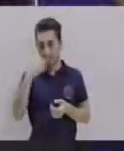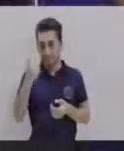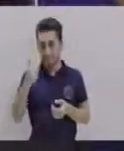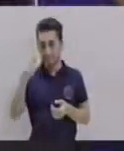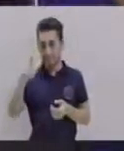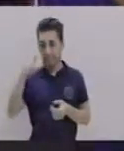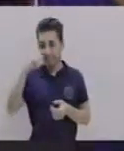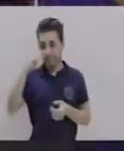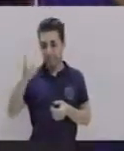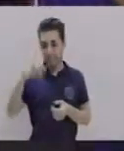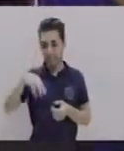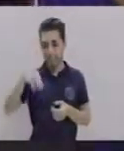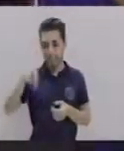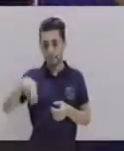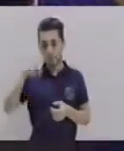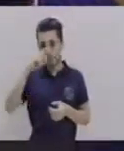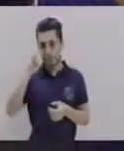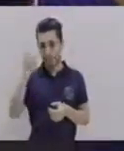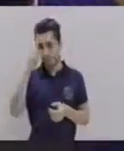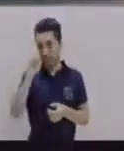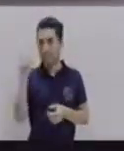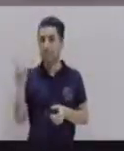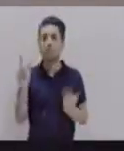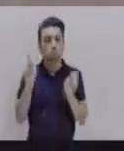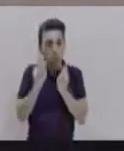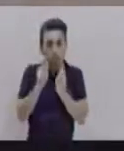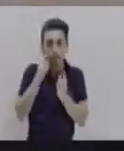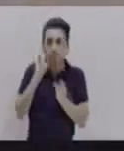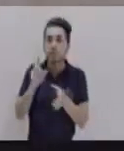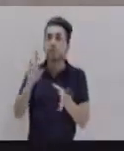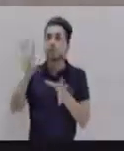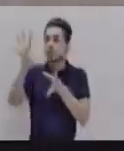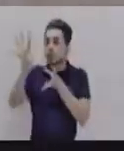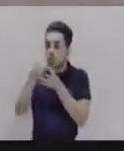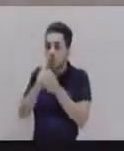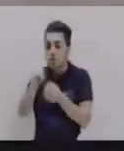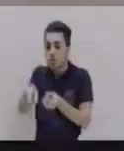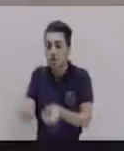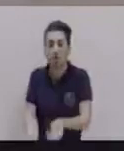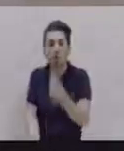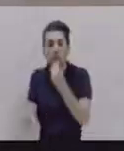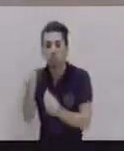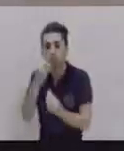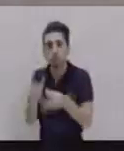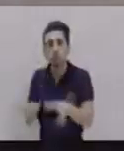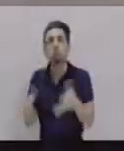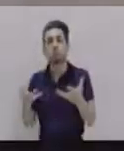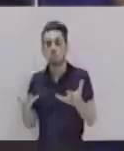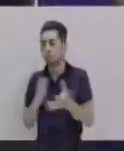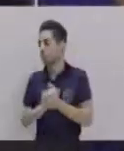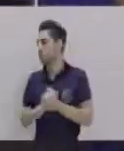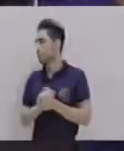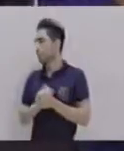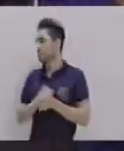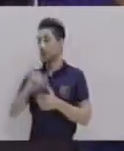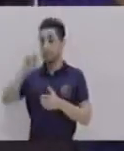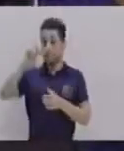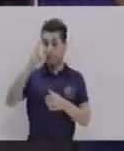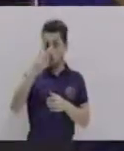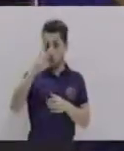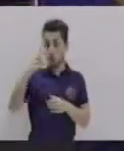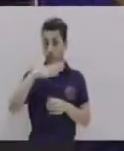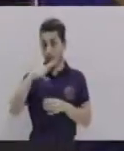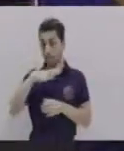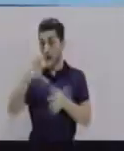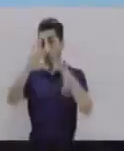y que va a consumir en menor cantidad lo que han producido los productores. Segundo,